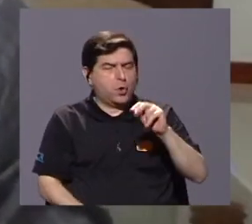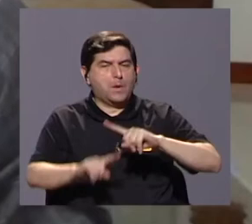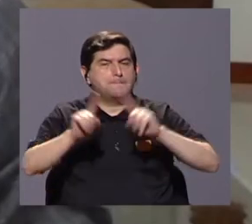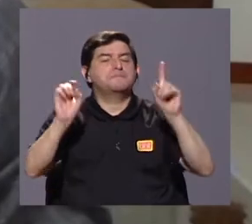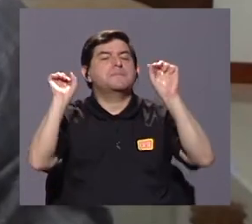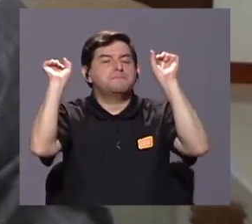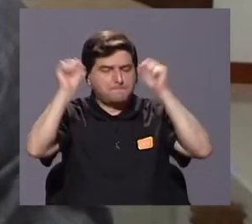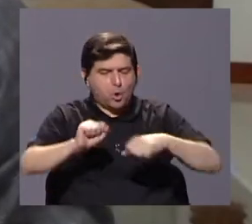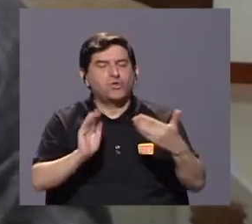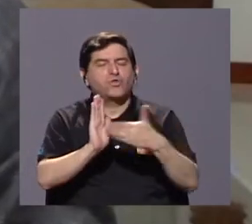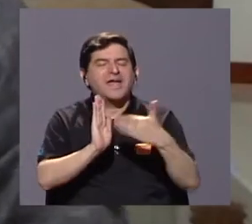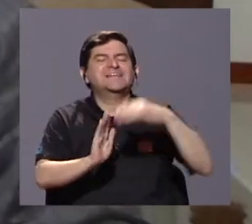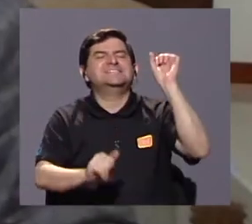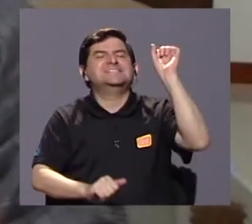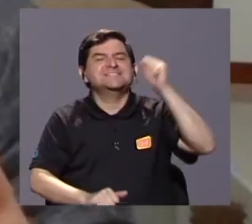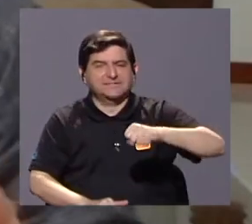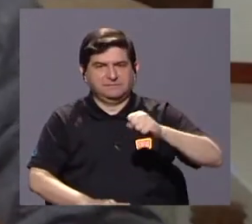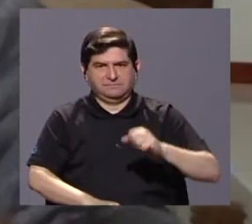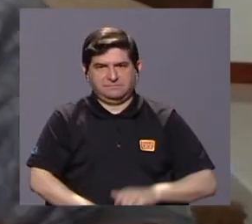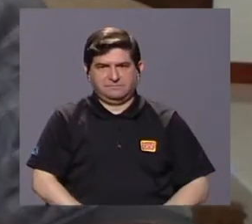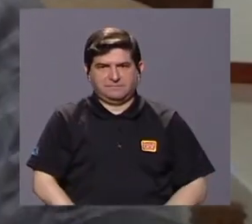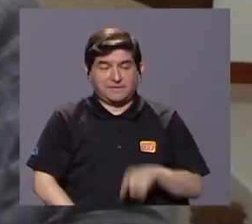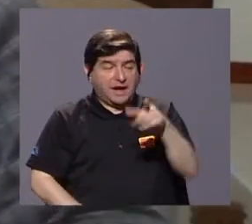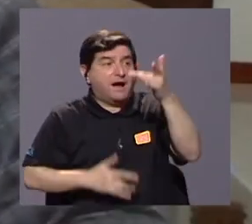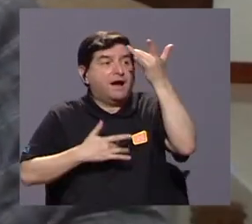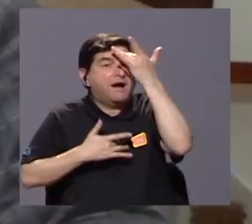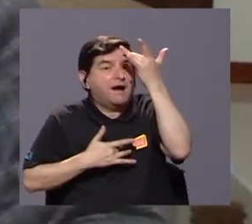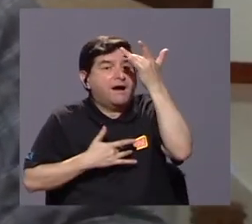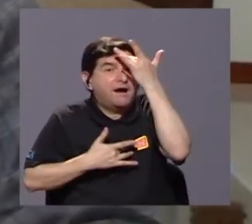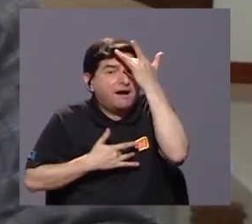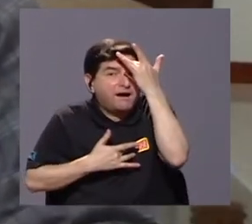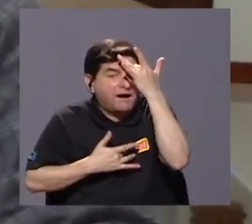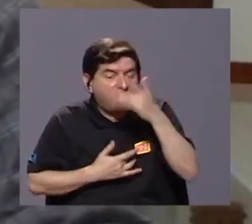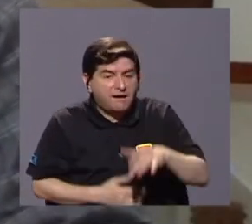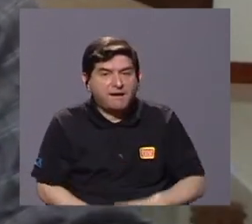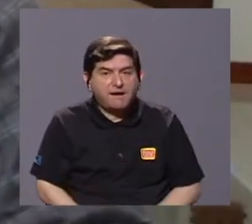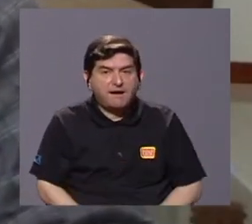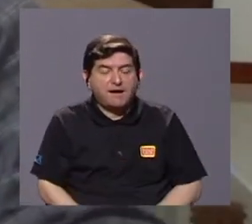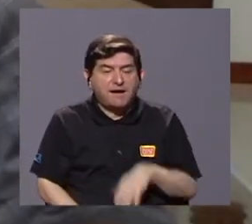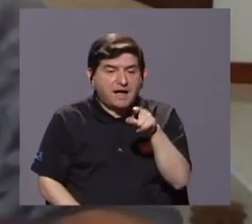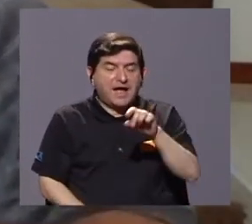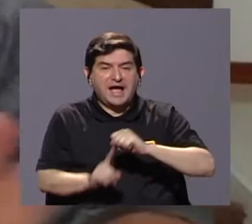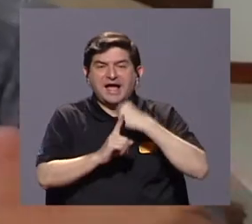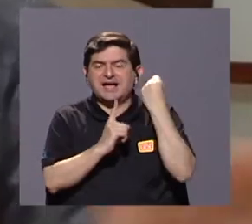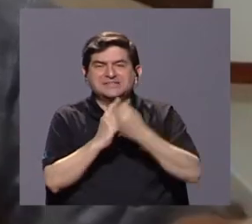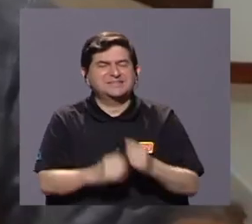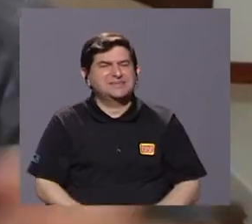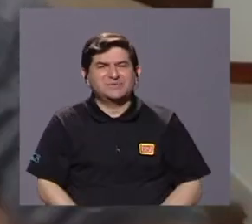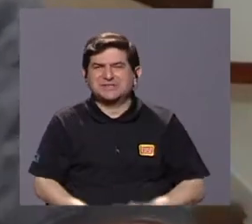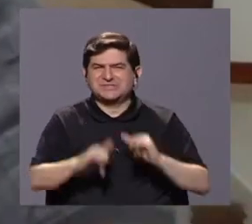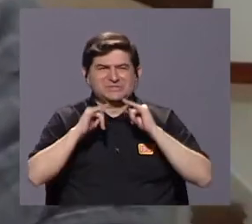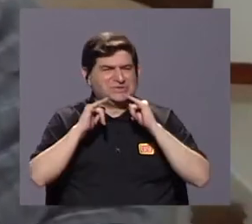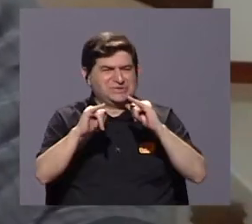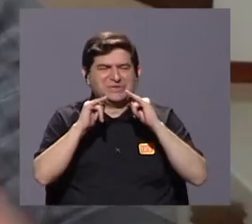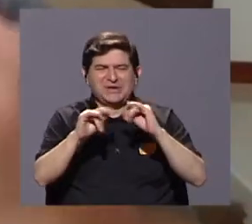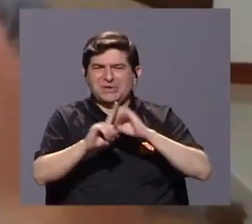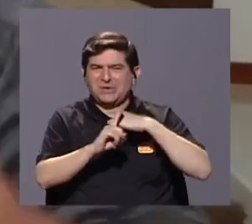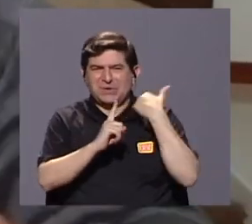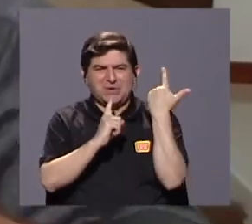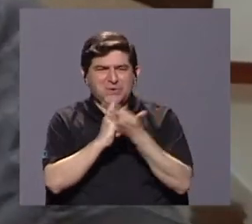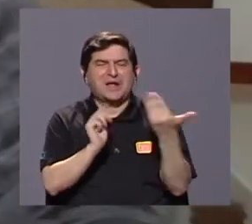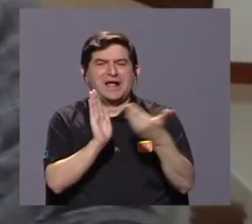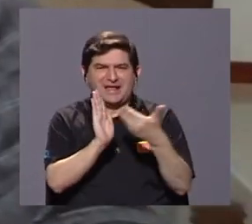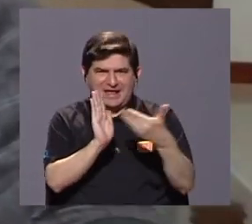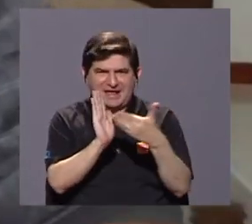puede llegar a afectar, porque esta es una enfermedad que ha descubierto las inequidades, esa brecha social que se